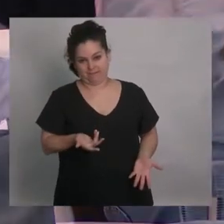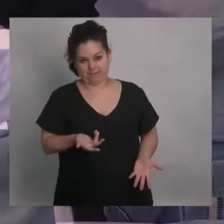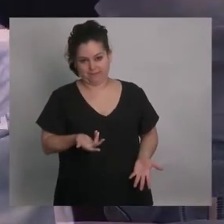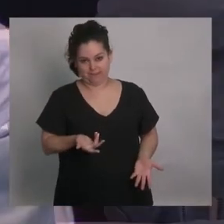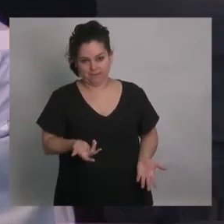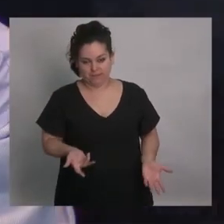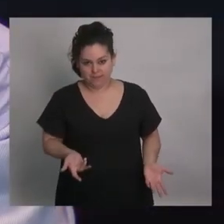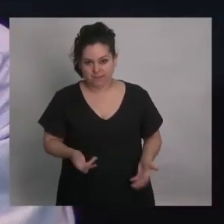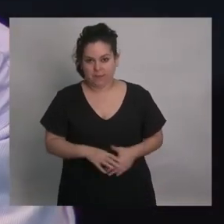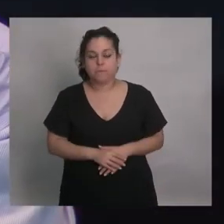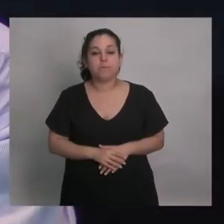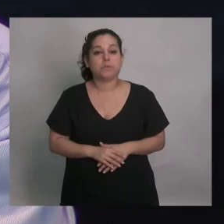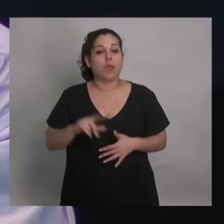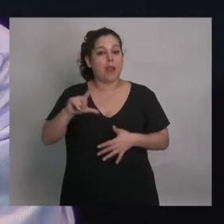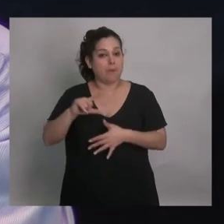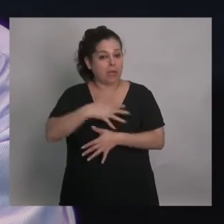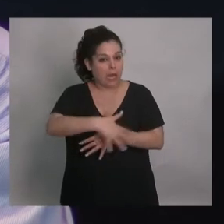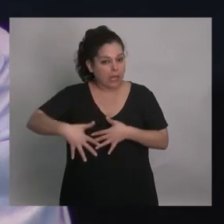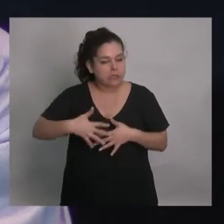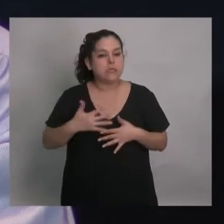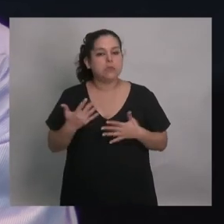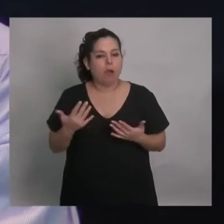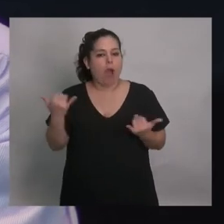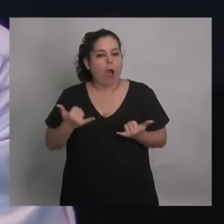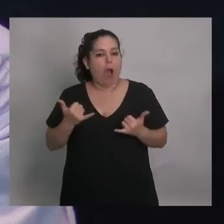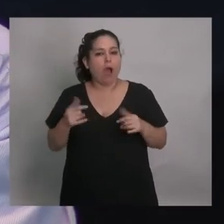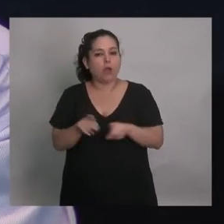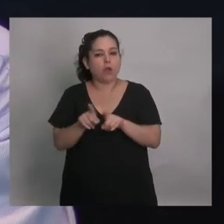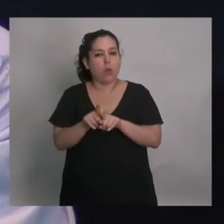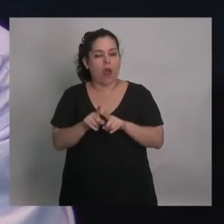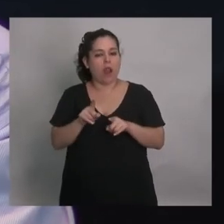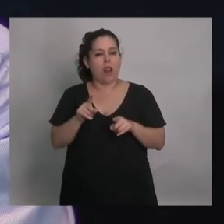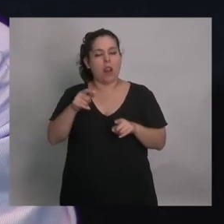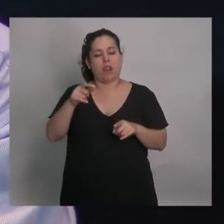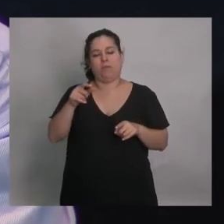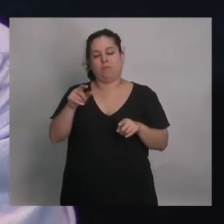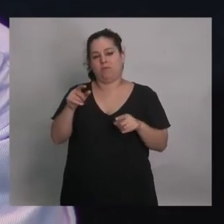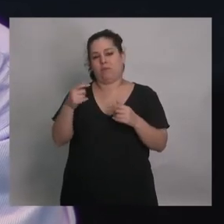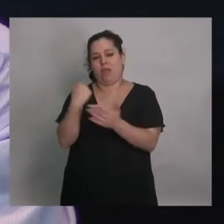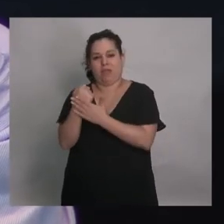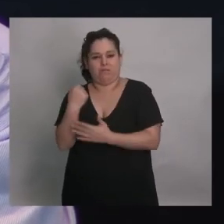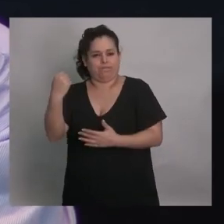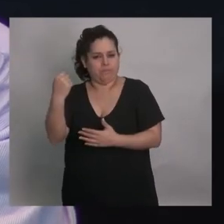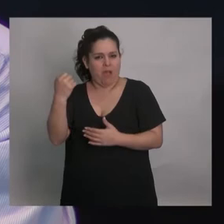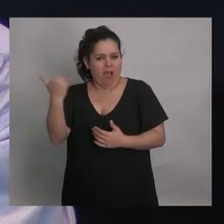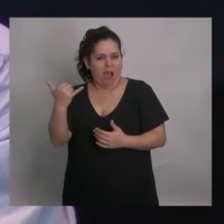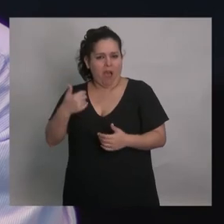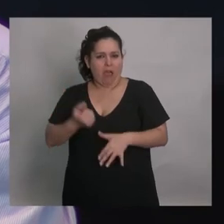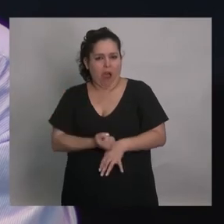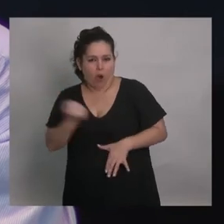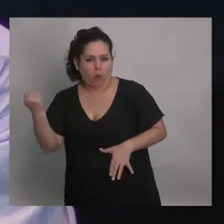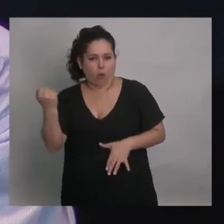dice asistimos en américa latina' una restauración neoliberal con políticas de ajuste